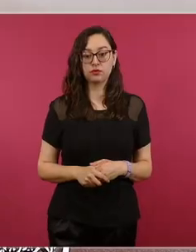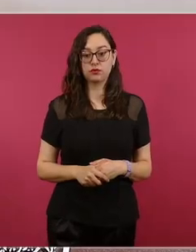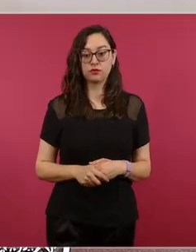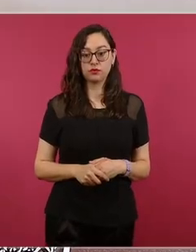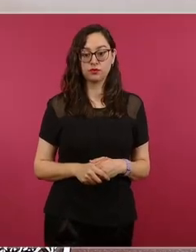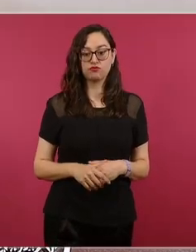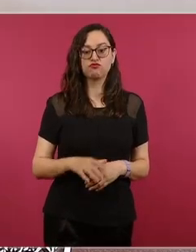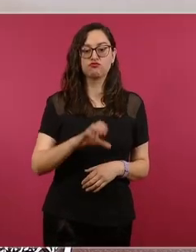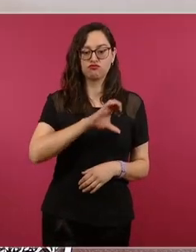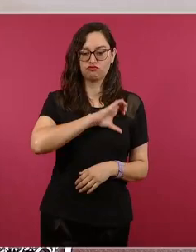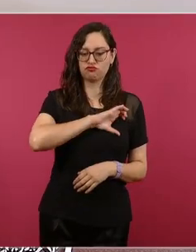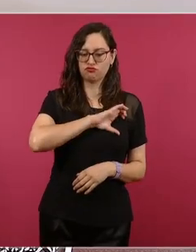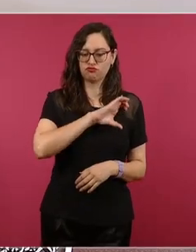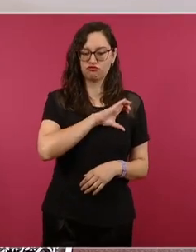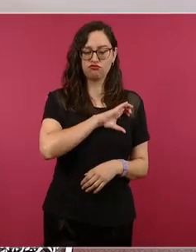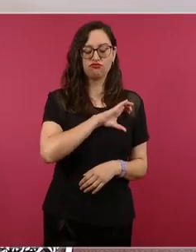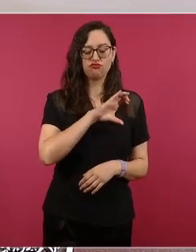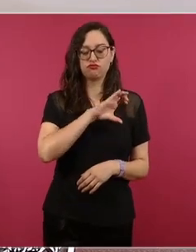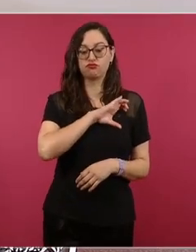los queremos mucho,